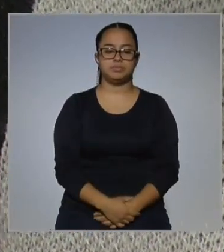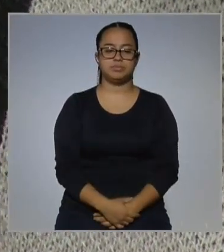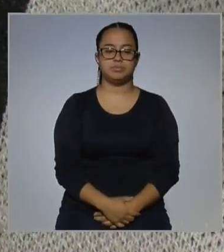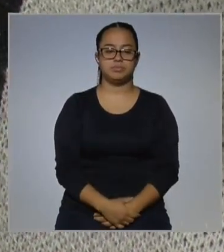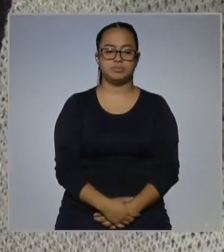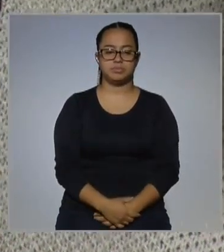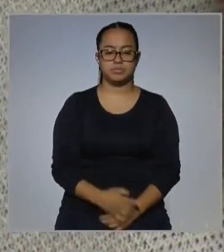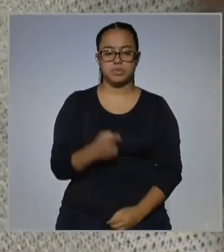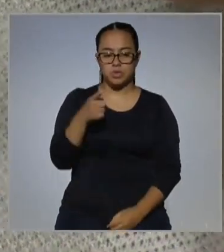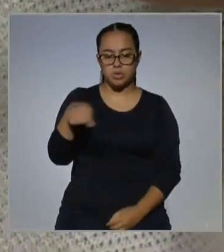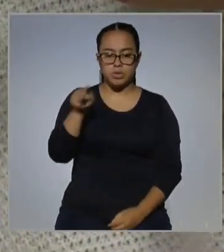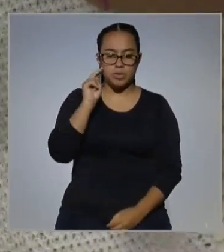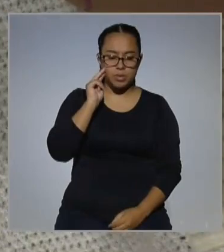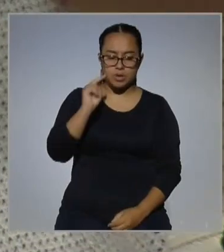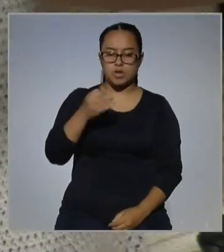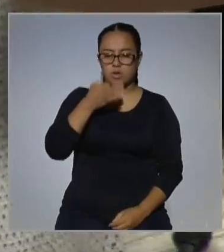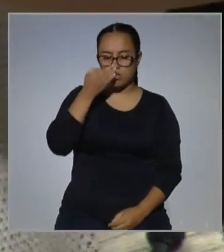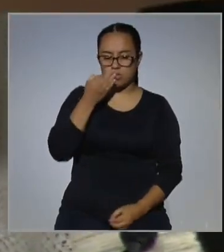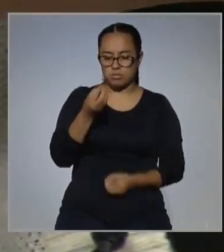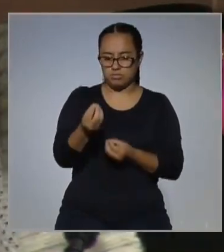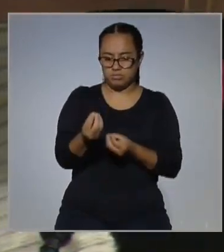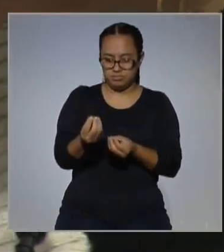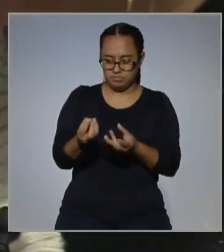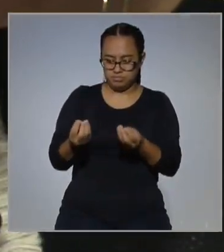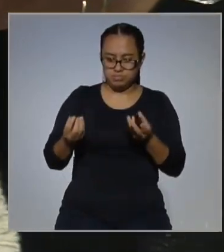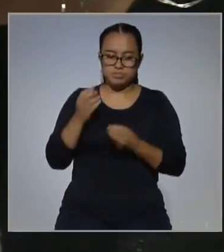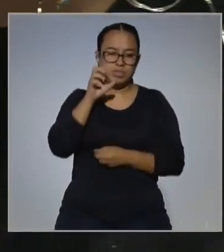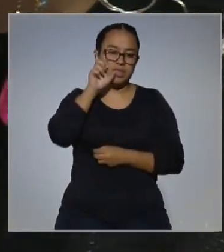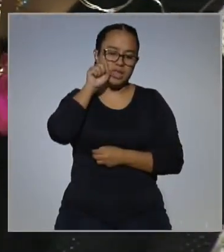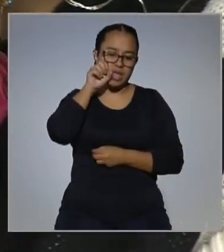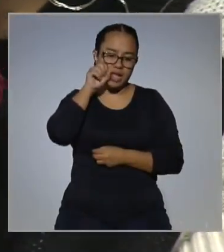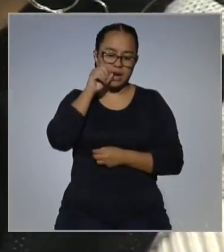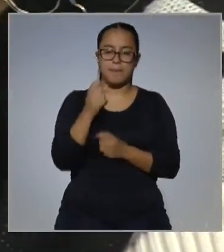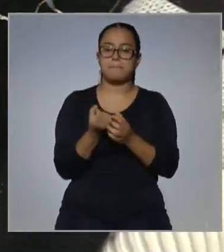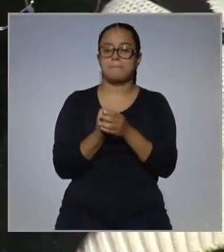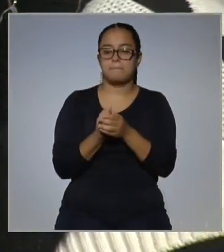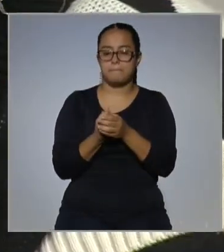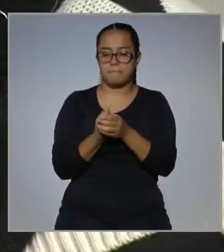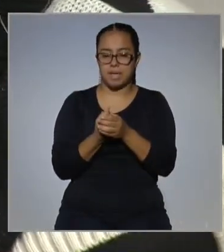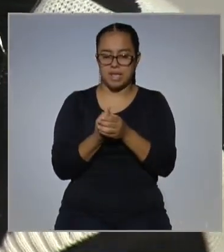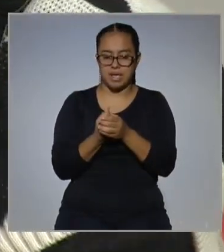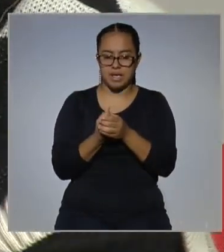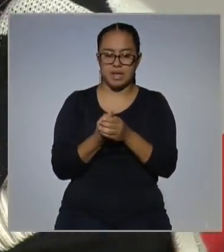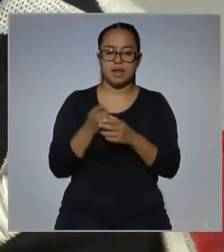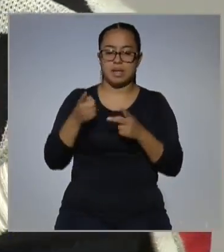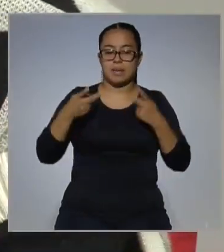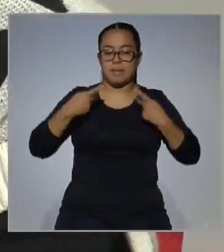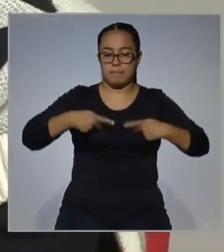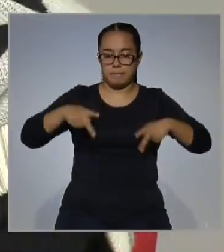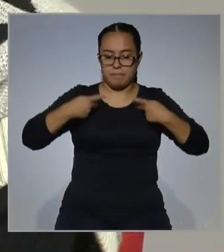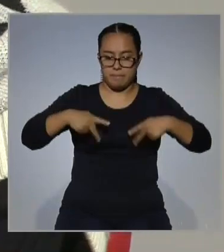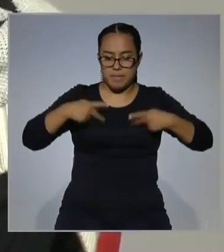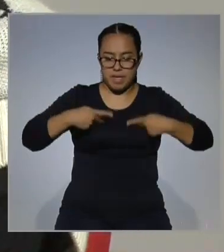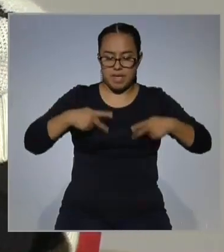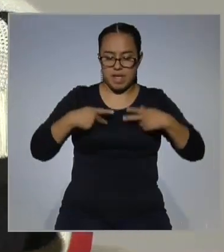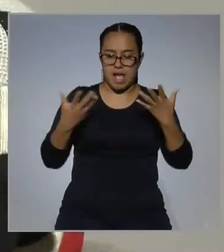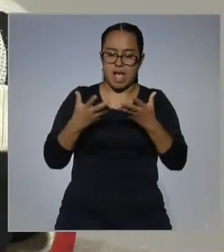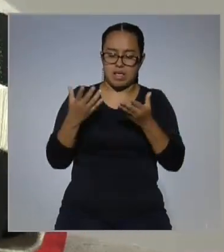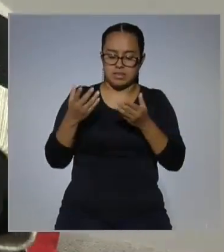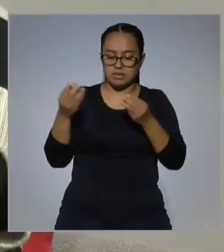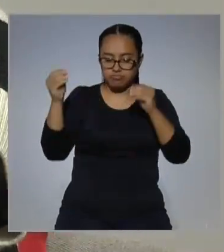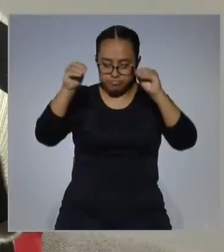para que lo vean con sus flores, su flor de cempasúchil, las velas, aquí las personas que les están haciendo el